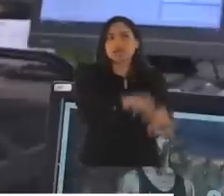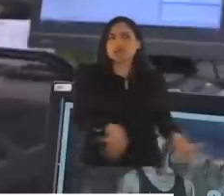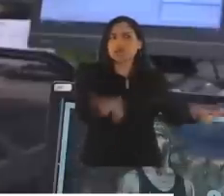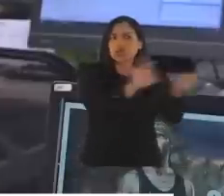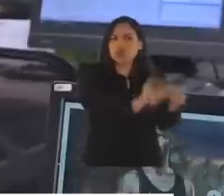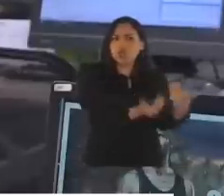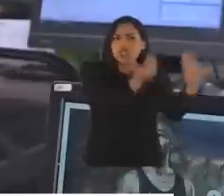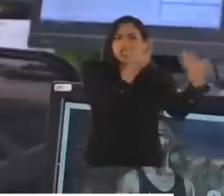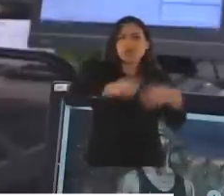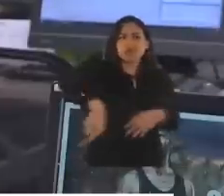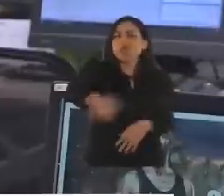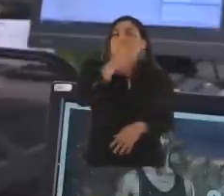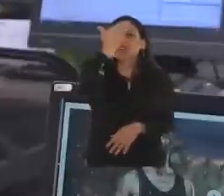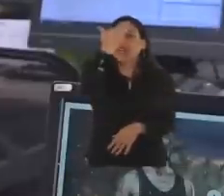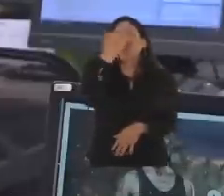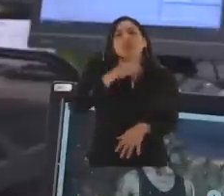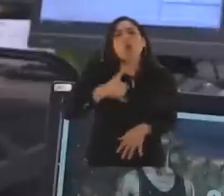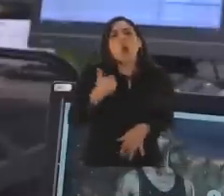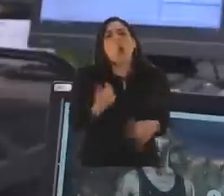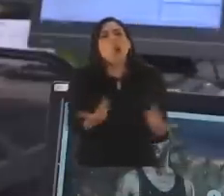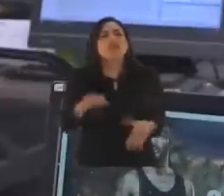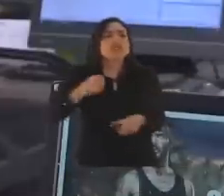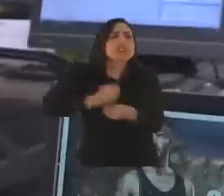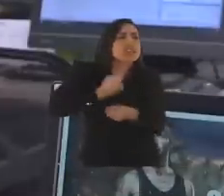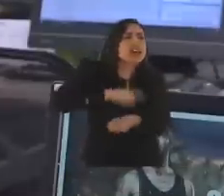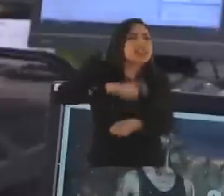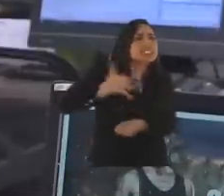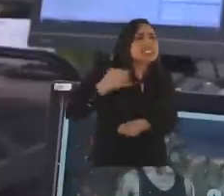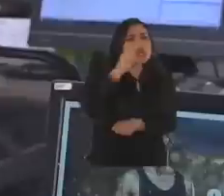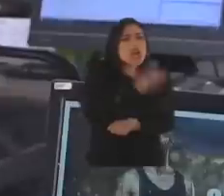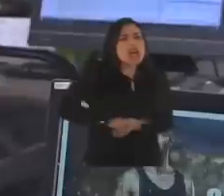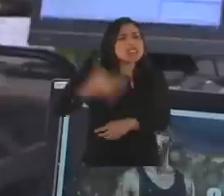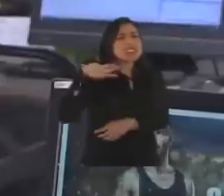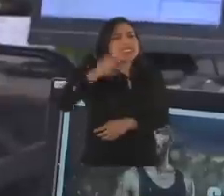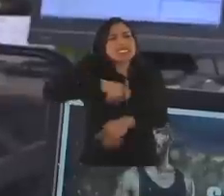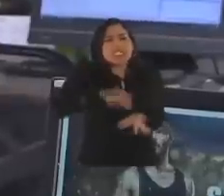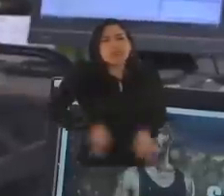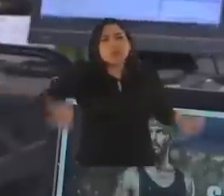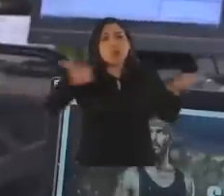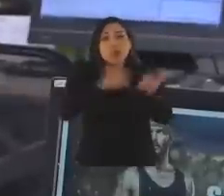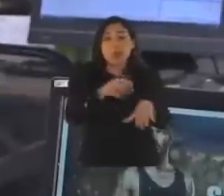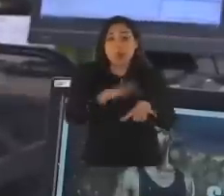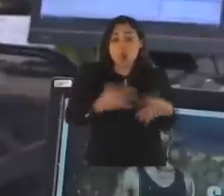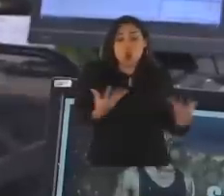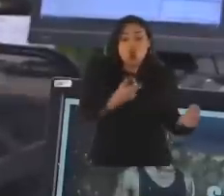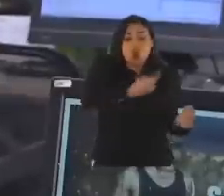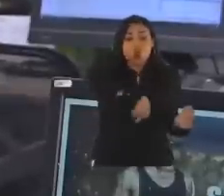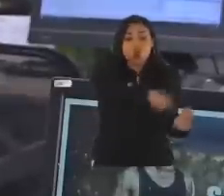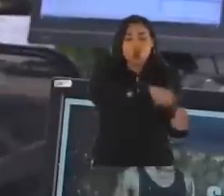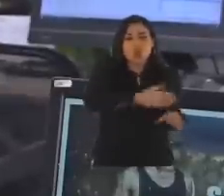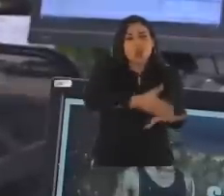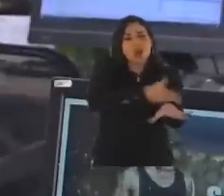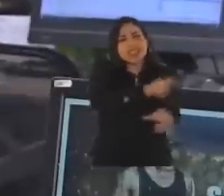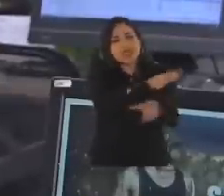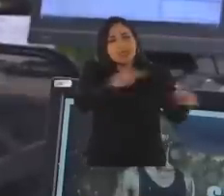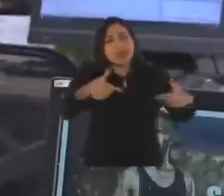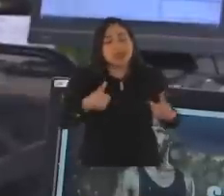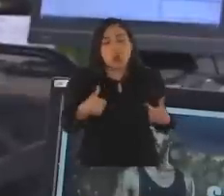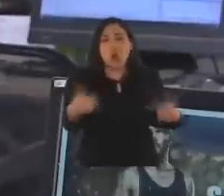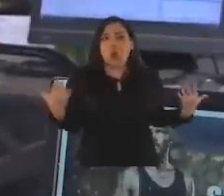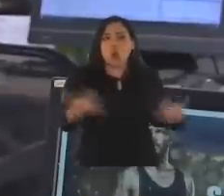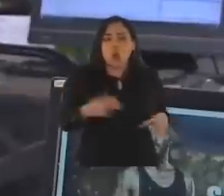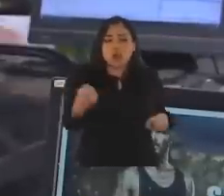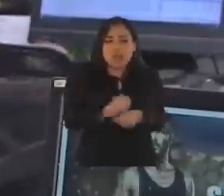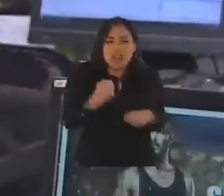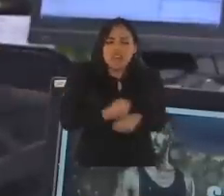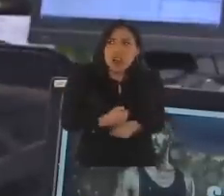importantes. Seguramente muchos jóvenes están buscando trabajo en Colombia y encontramos un gremio que, contrario a lo que muchos piensan, tiene una brecha